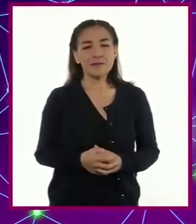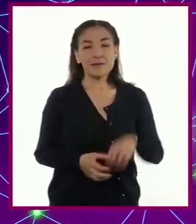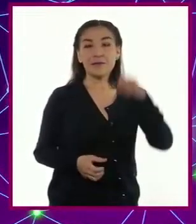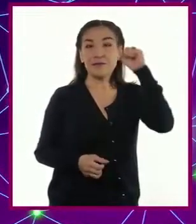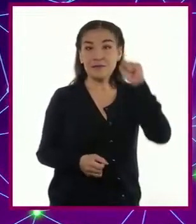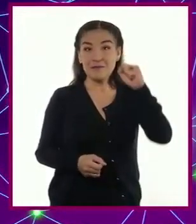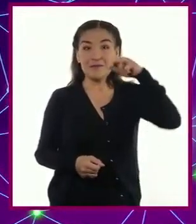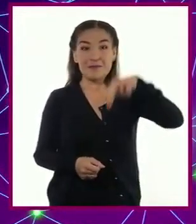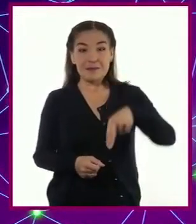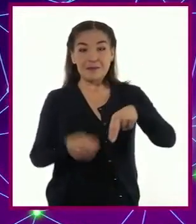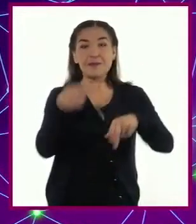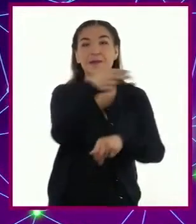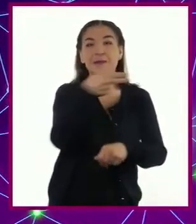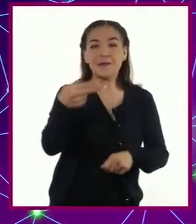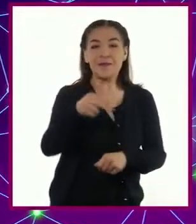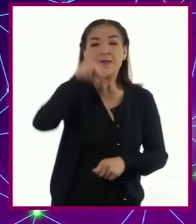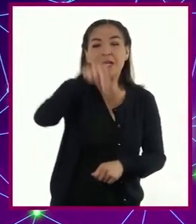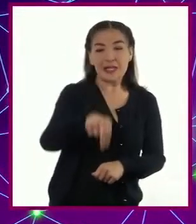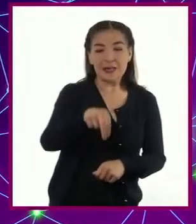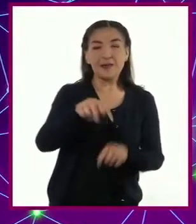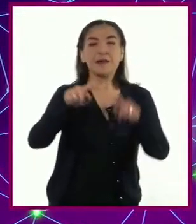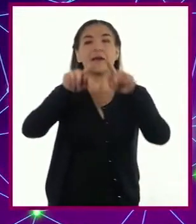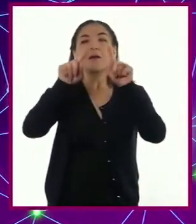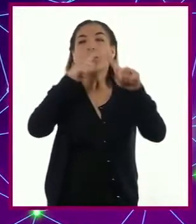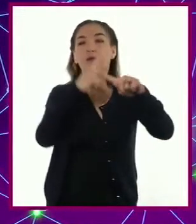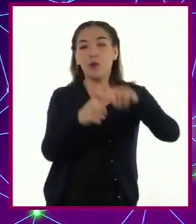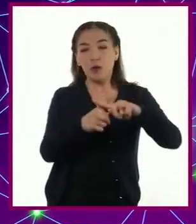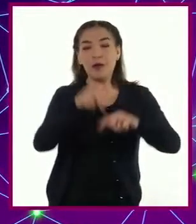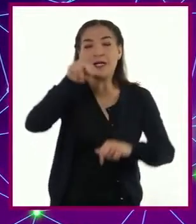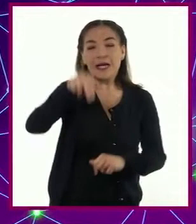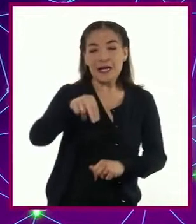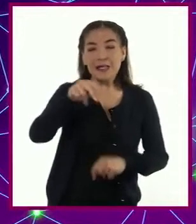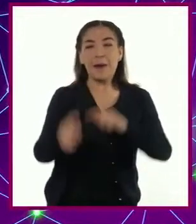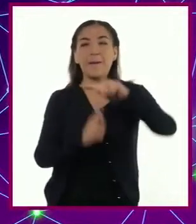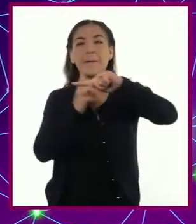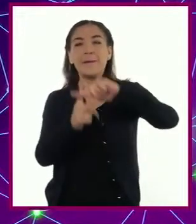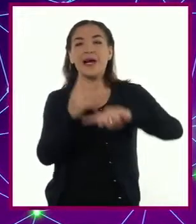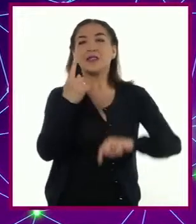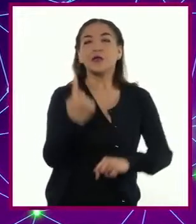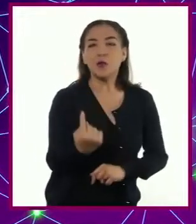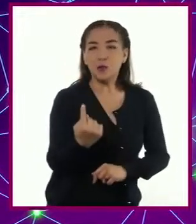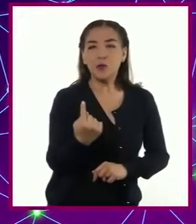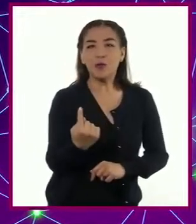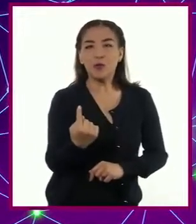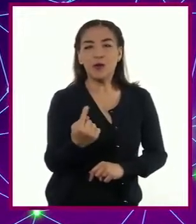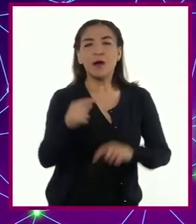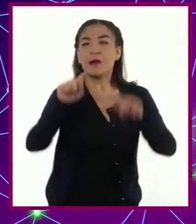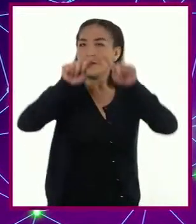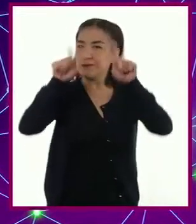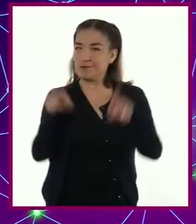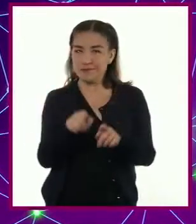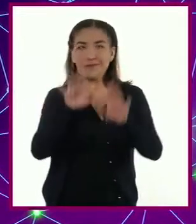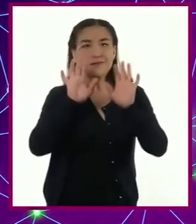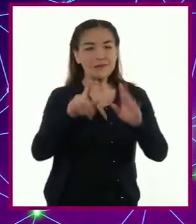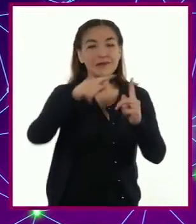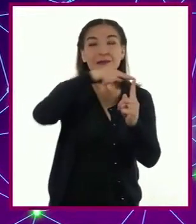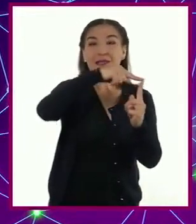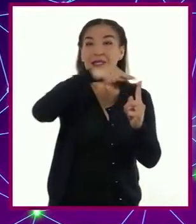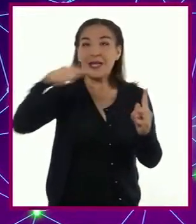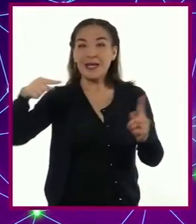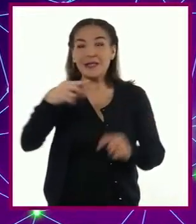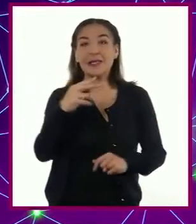Sn es igual a n por n más 1. Todo entre 2, en